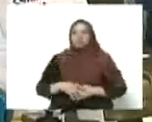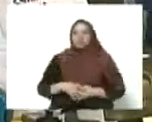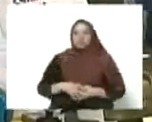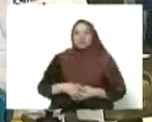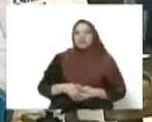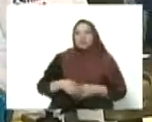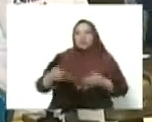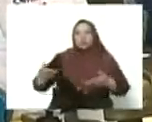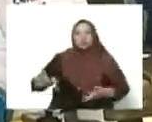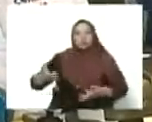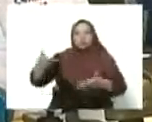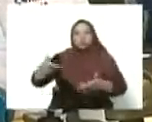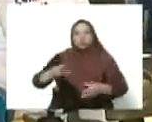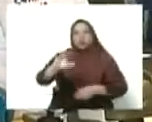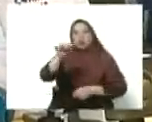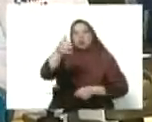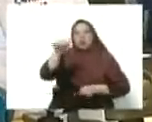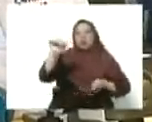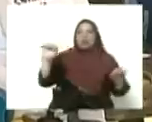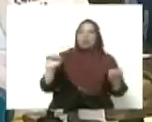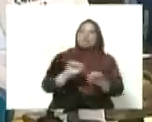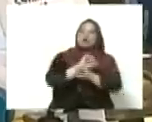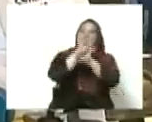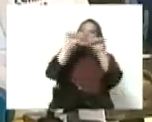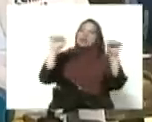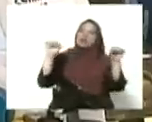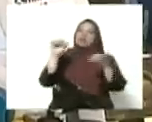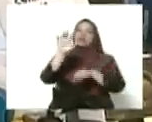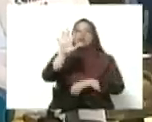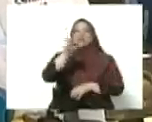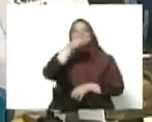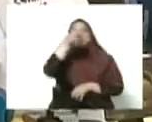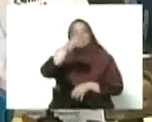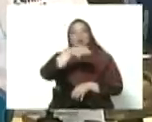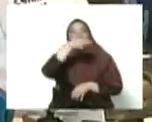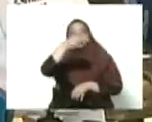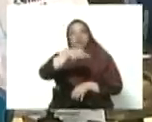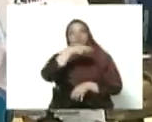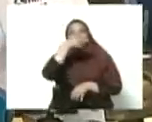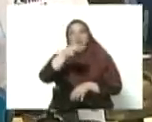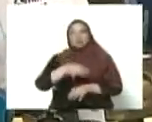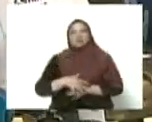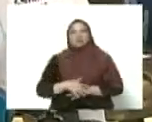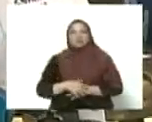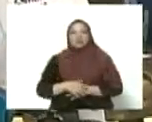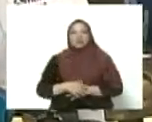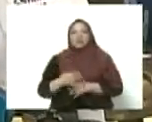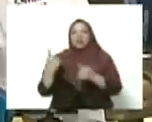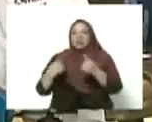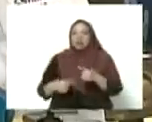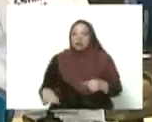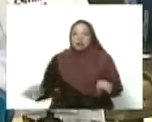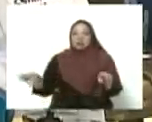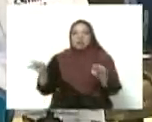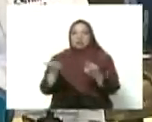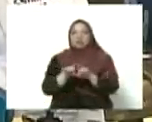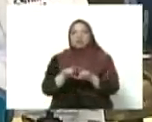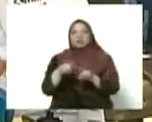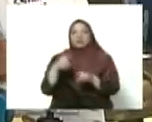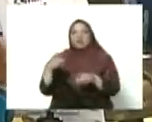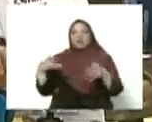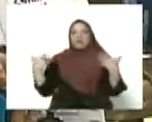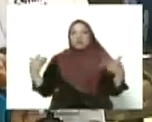carga desde las 10 de la mañana hasta las 5 de la tarde. Asimismo,